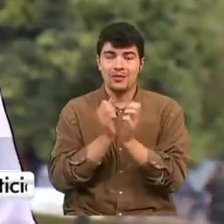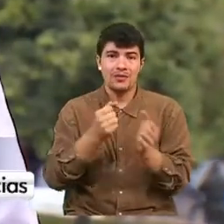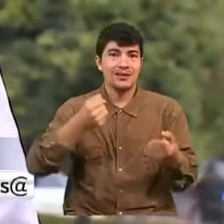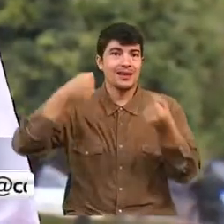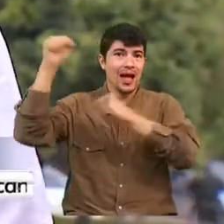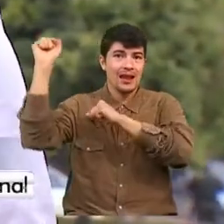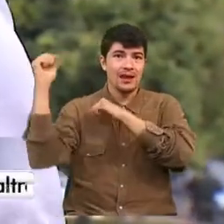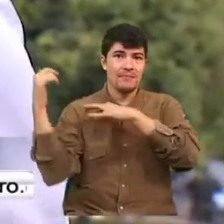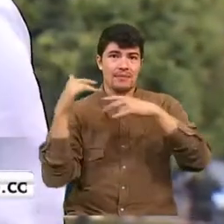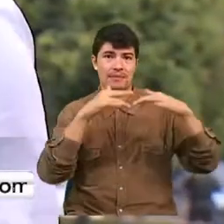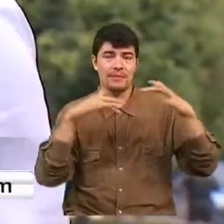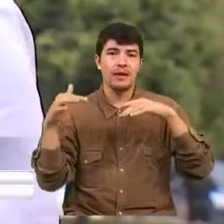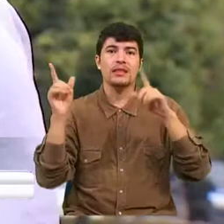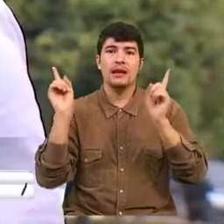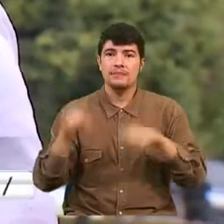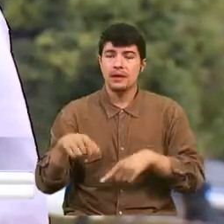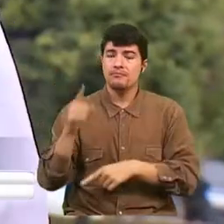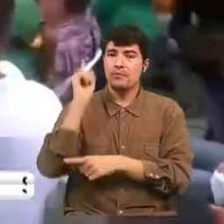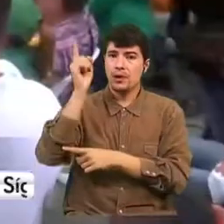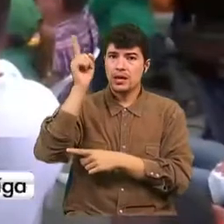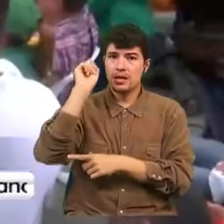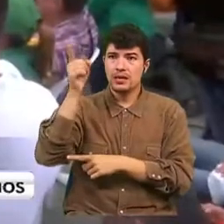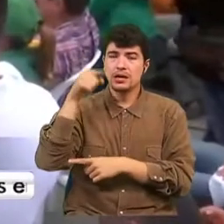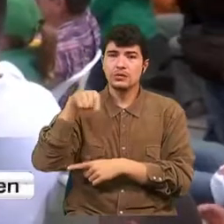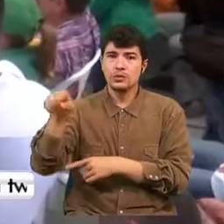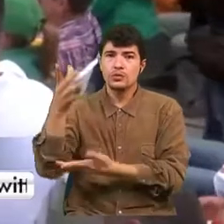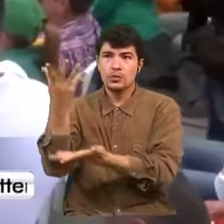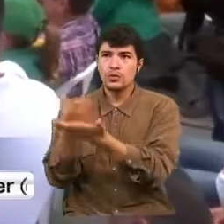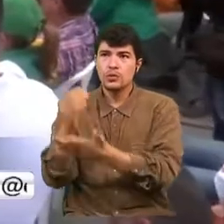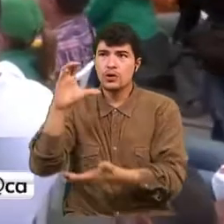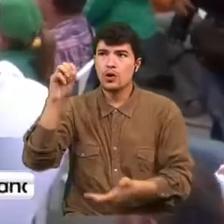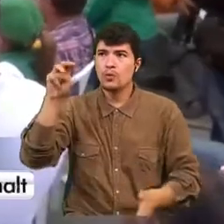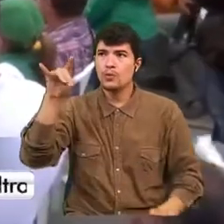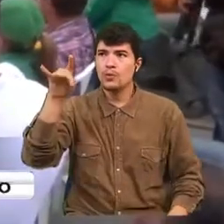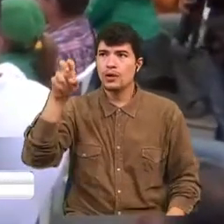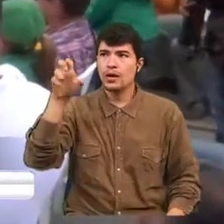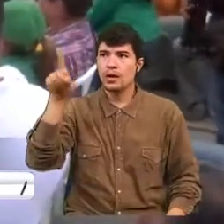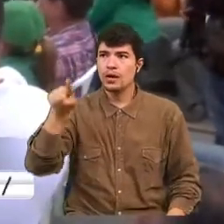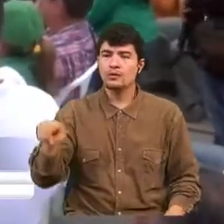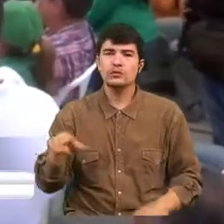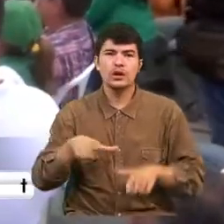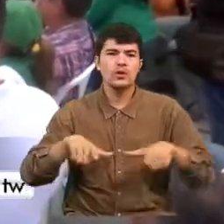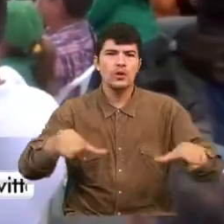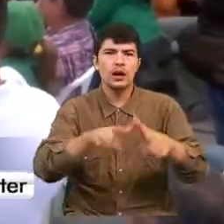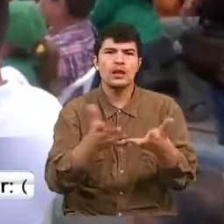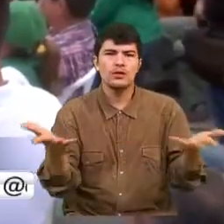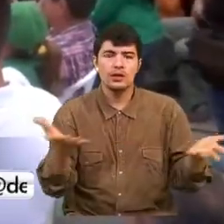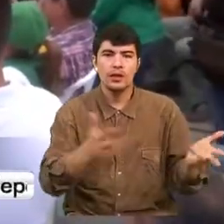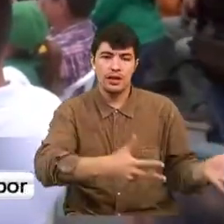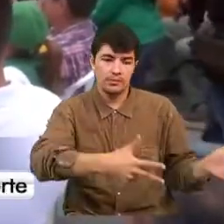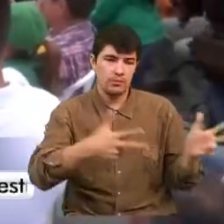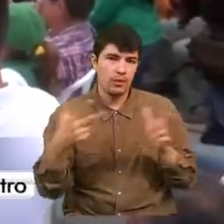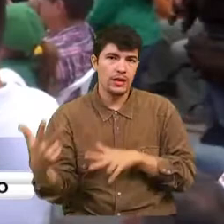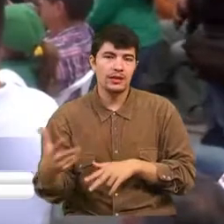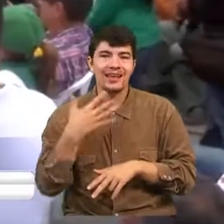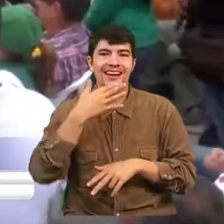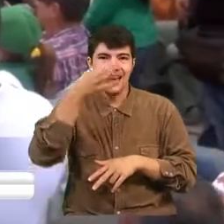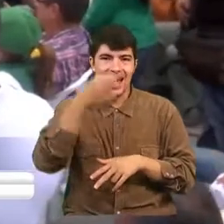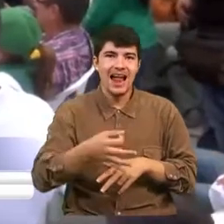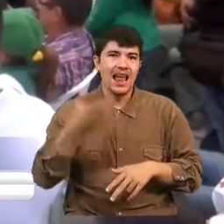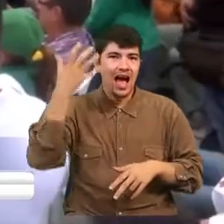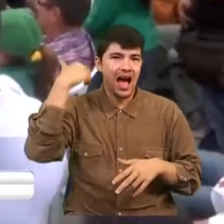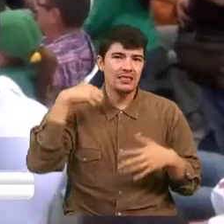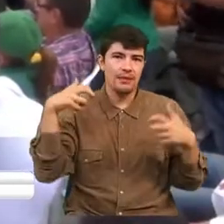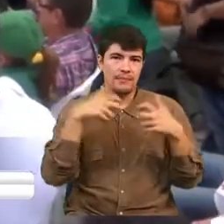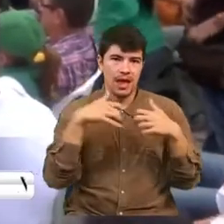solo militar sino política de los comuneros y se dio y se llevó a cabo en el sitio conocido como Puente Real de Vélez, que era como se conocía a